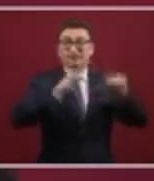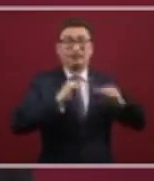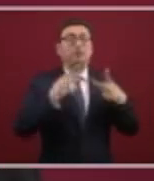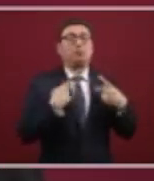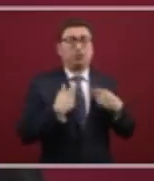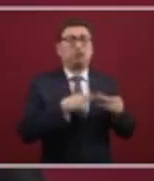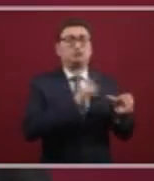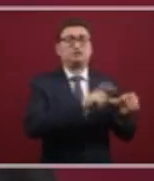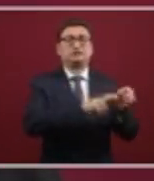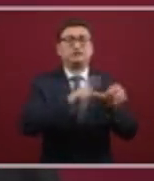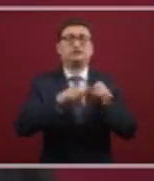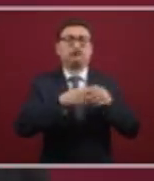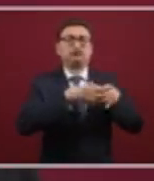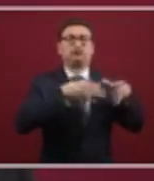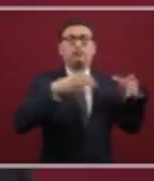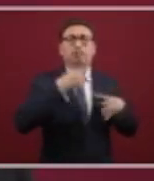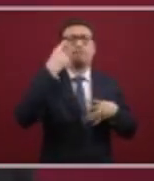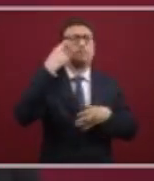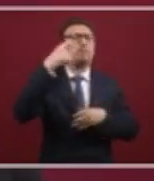para